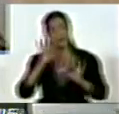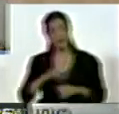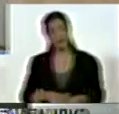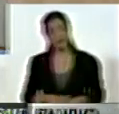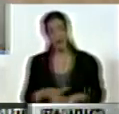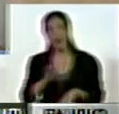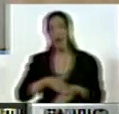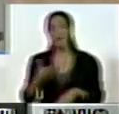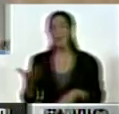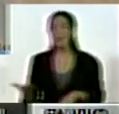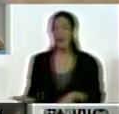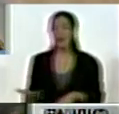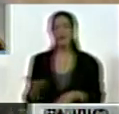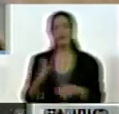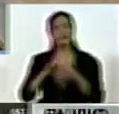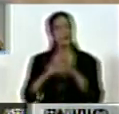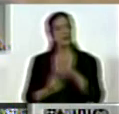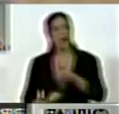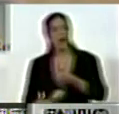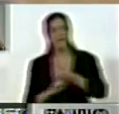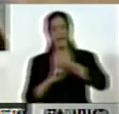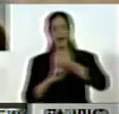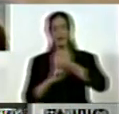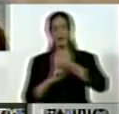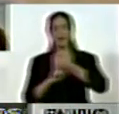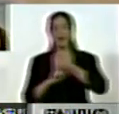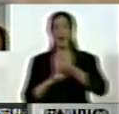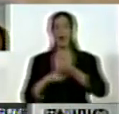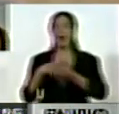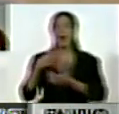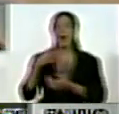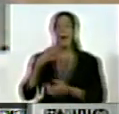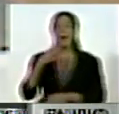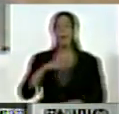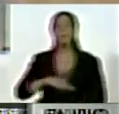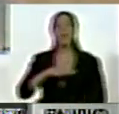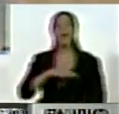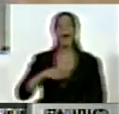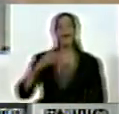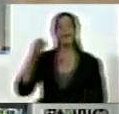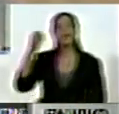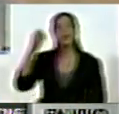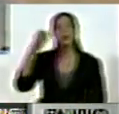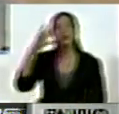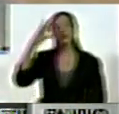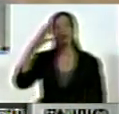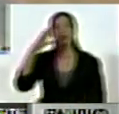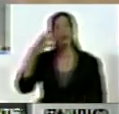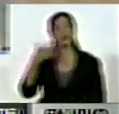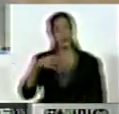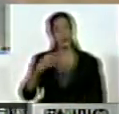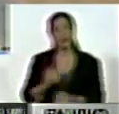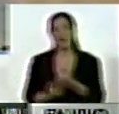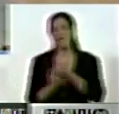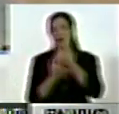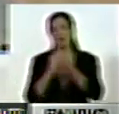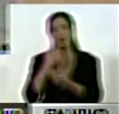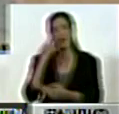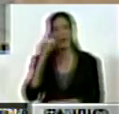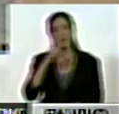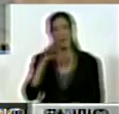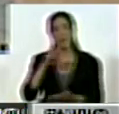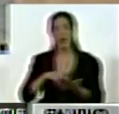porque son justamente las bases, moral y luces, como decía nuestro libertador, las bases de la República.